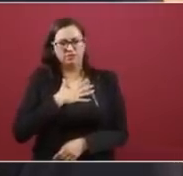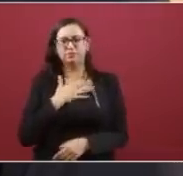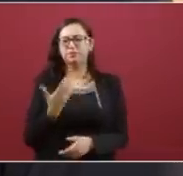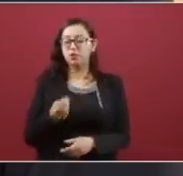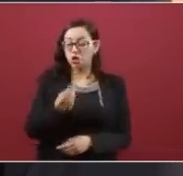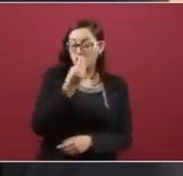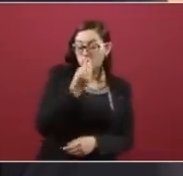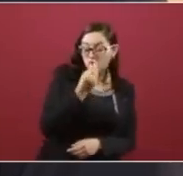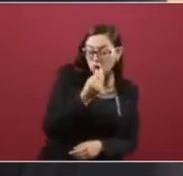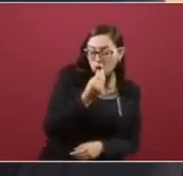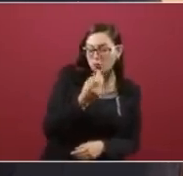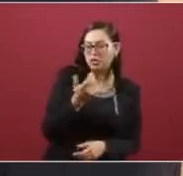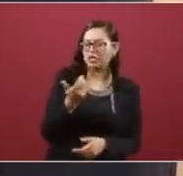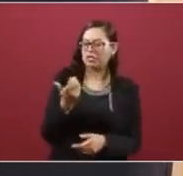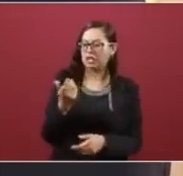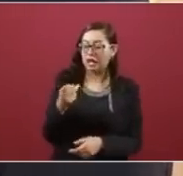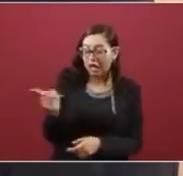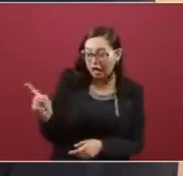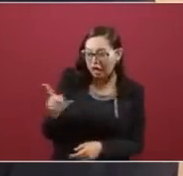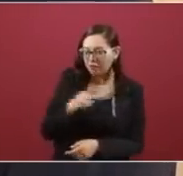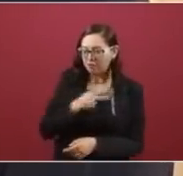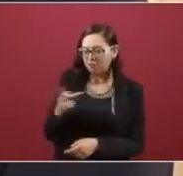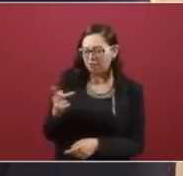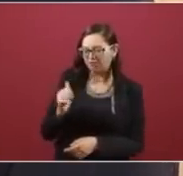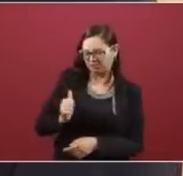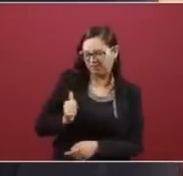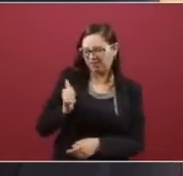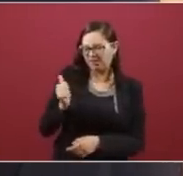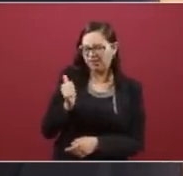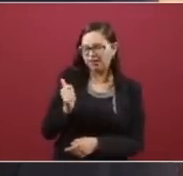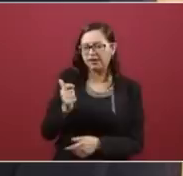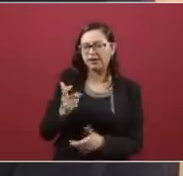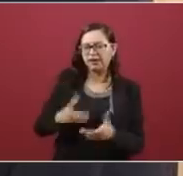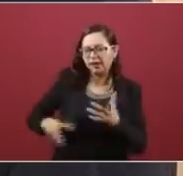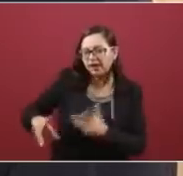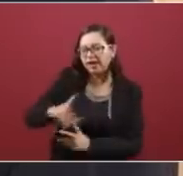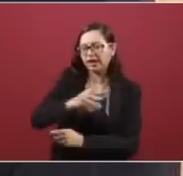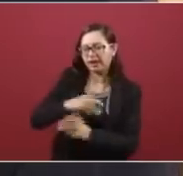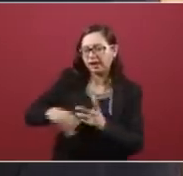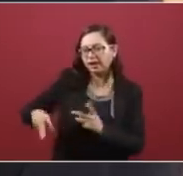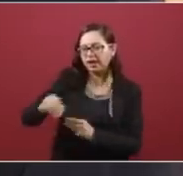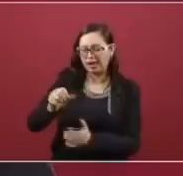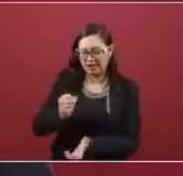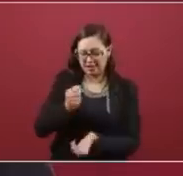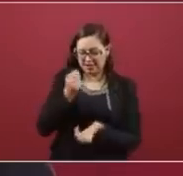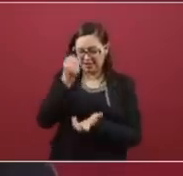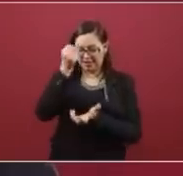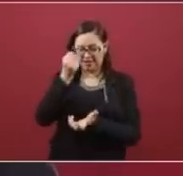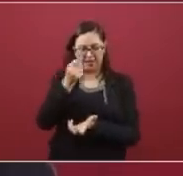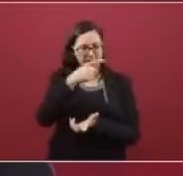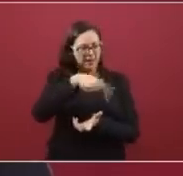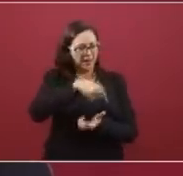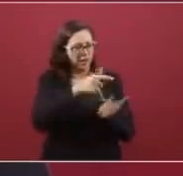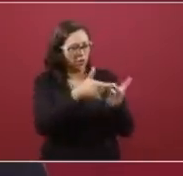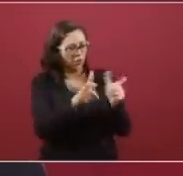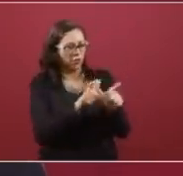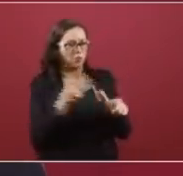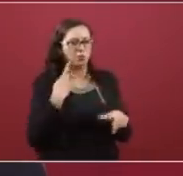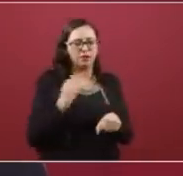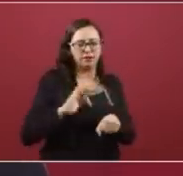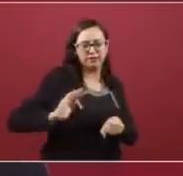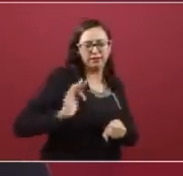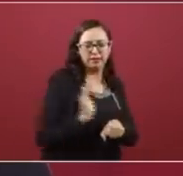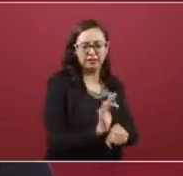tráfico con la pobreza de la gente, utilización del presupuesto para favorecer a candidatos, a partidos. Que no haya fraude